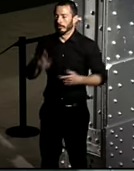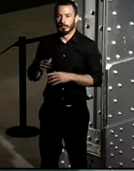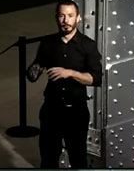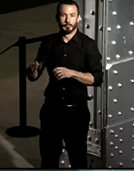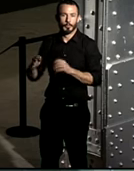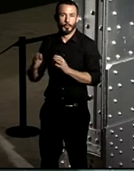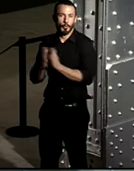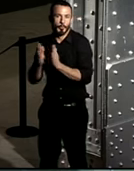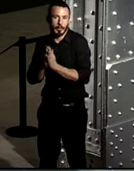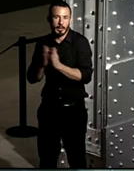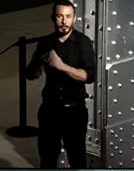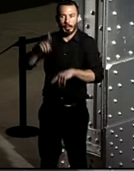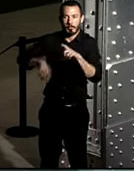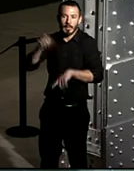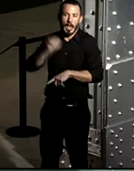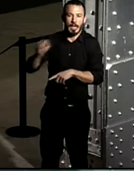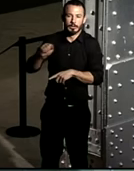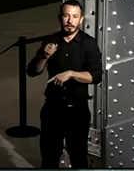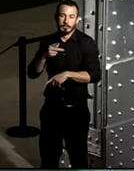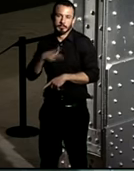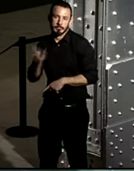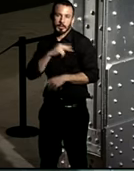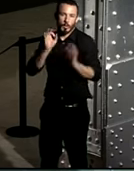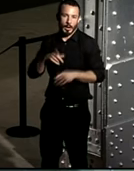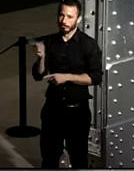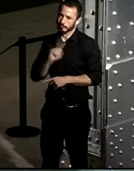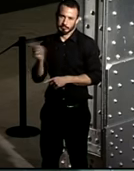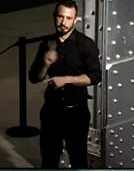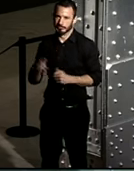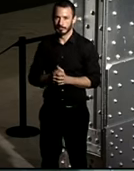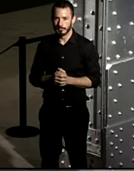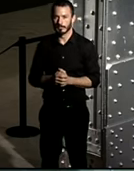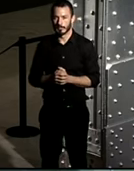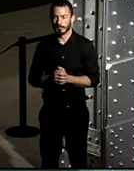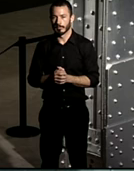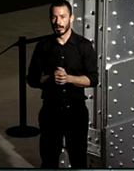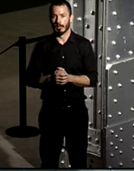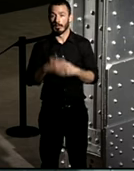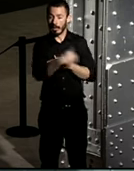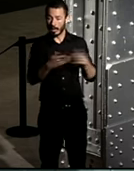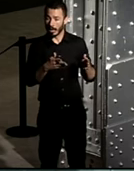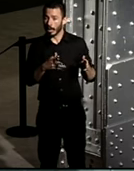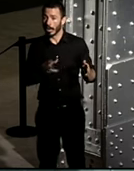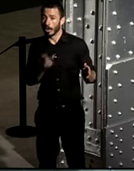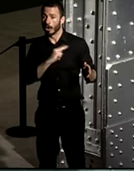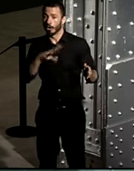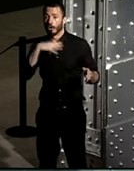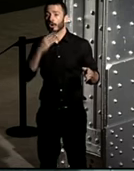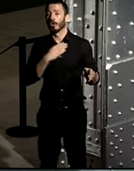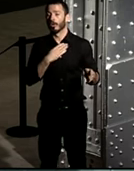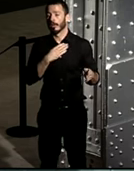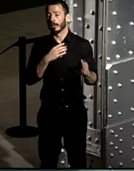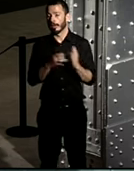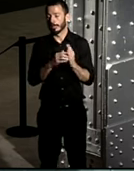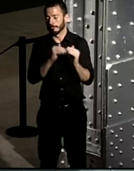Y no es lo mismo un año que otro año. Ya, o sea que las cosechas como en el vino, La Caja 507 en su año se llevó 2 Goyas menores y